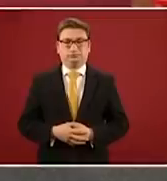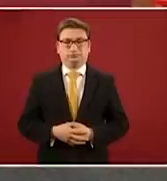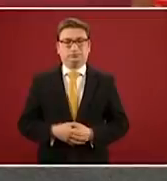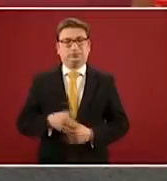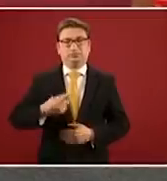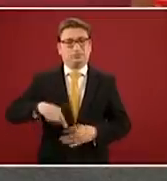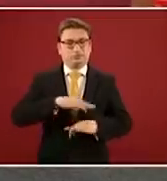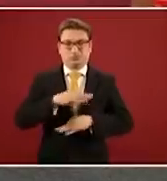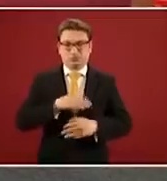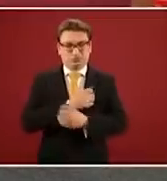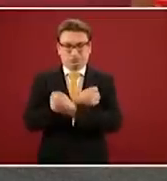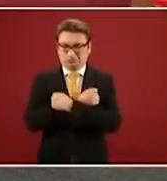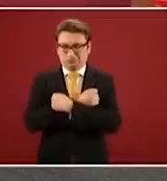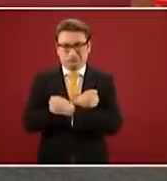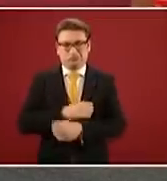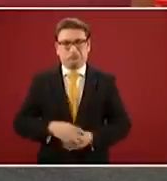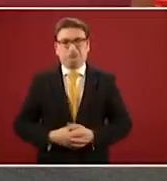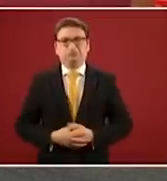Abrazarnos.